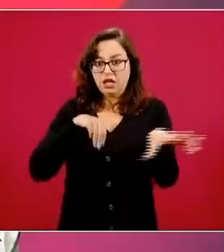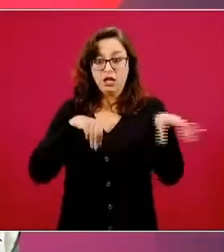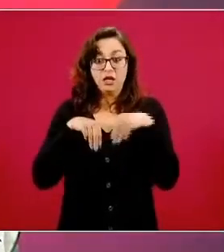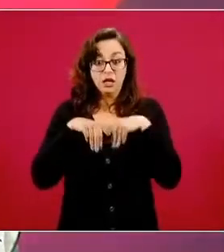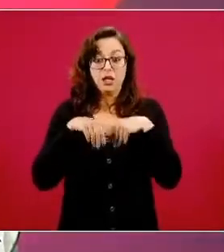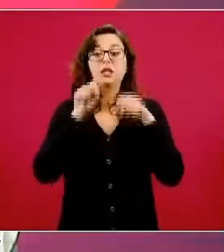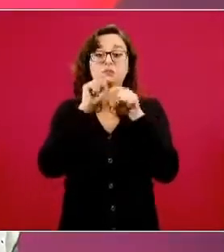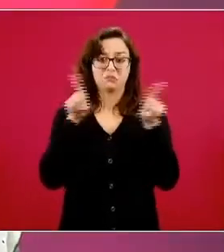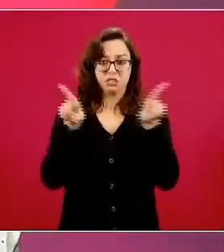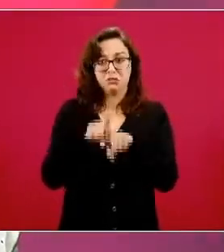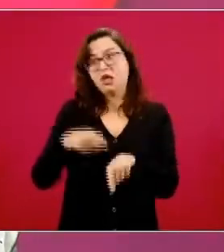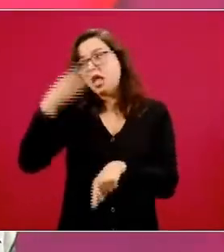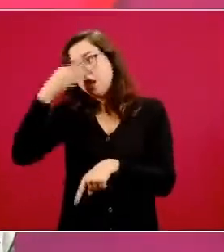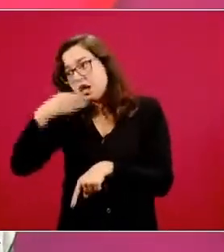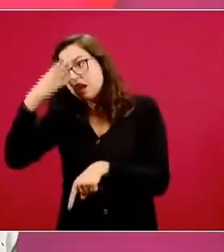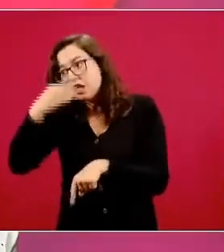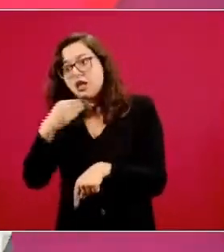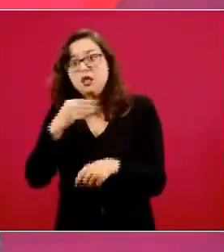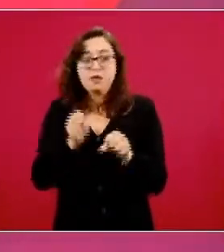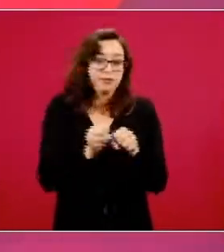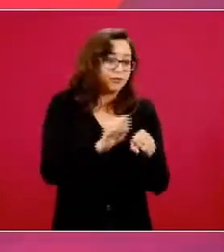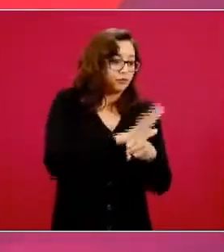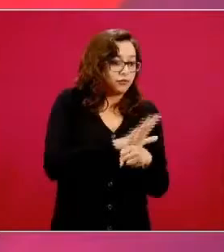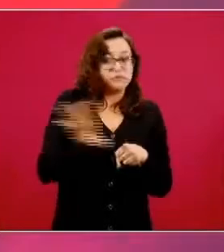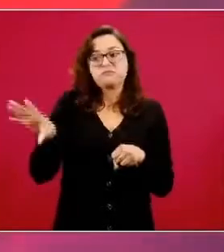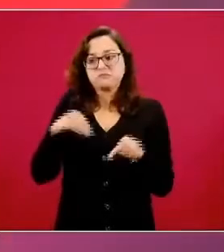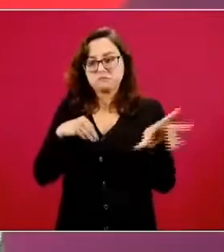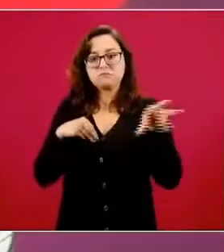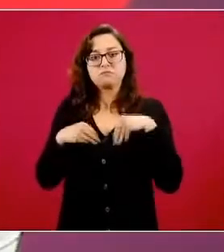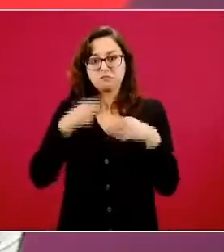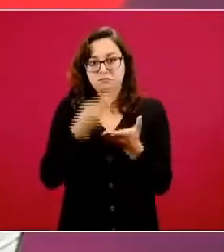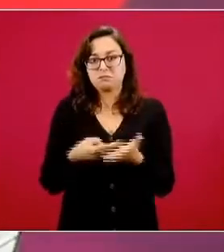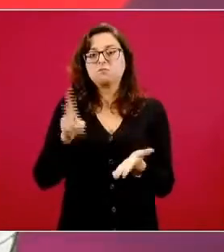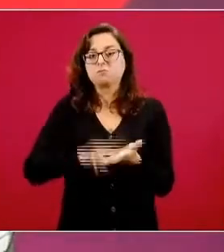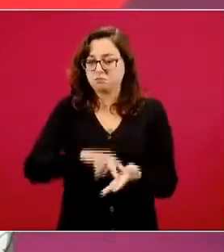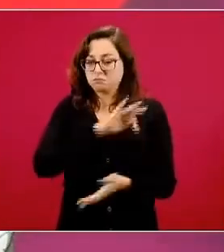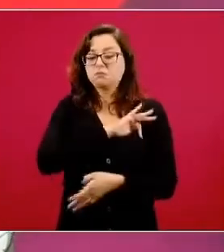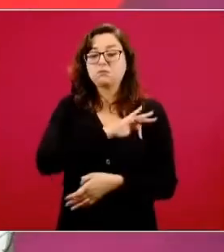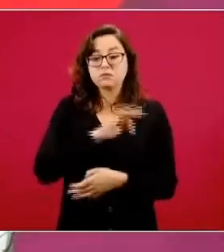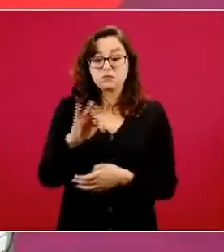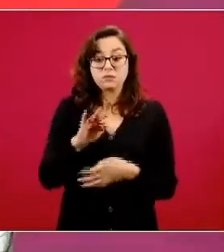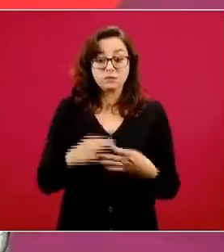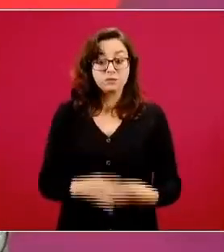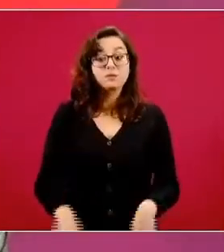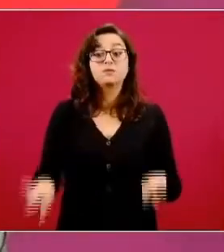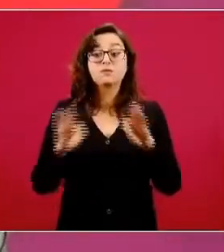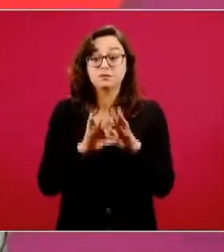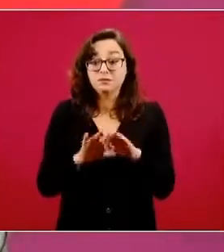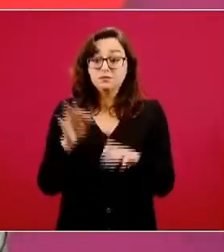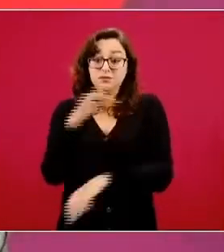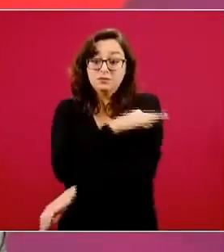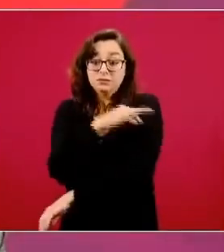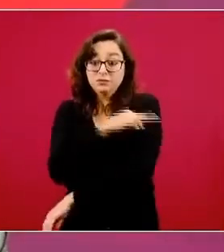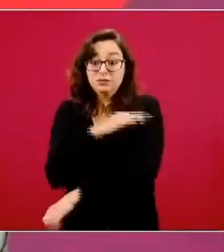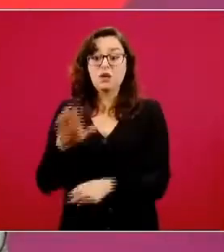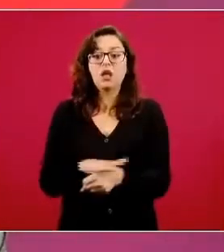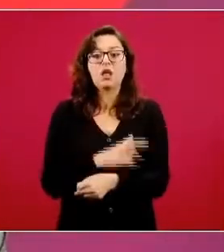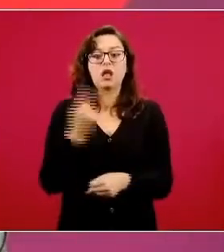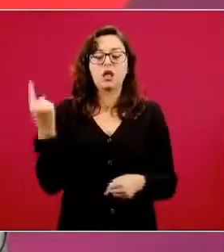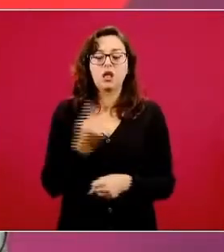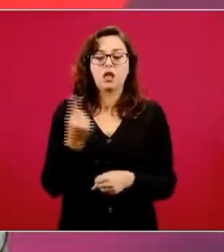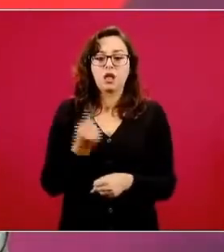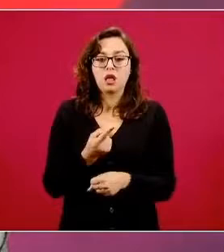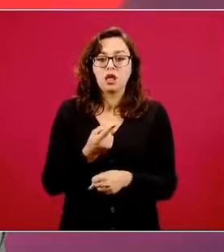es importante vacunarse. ¿Por qué? Sobre todo porque a quienes se les está llevando